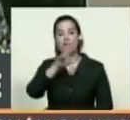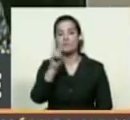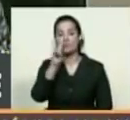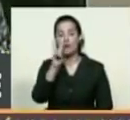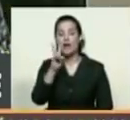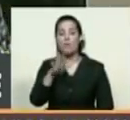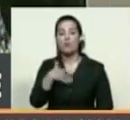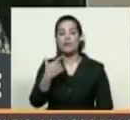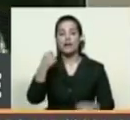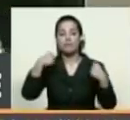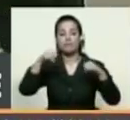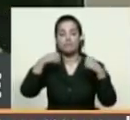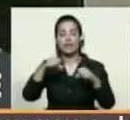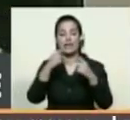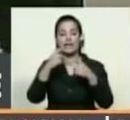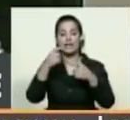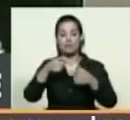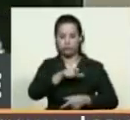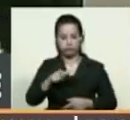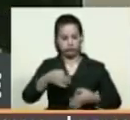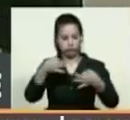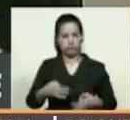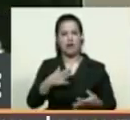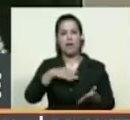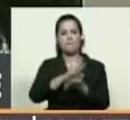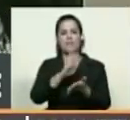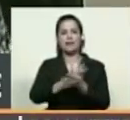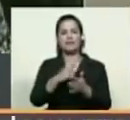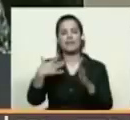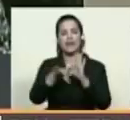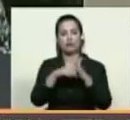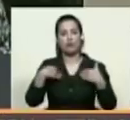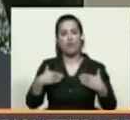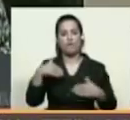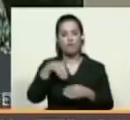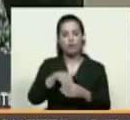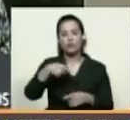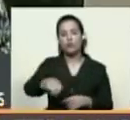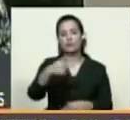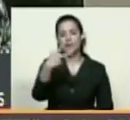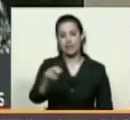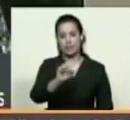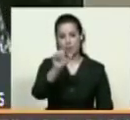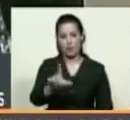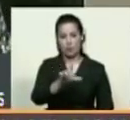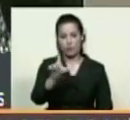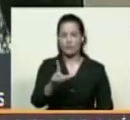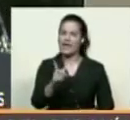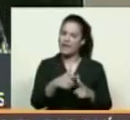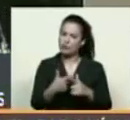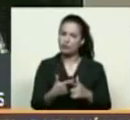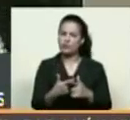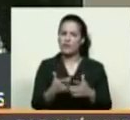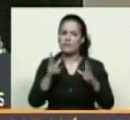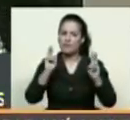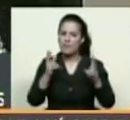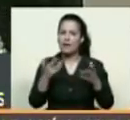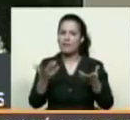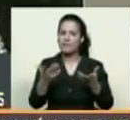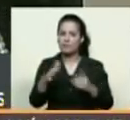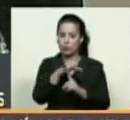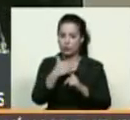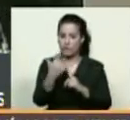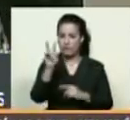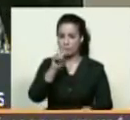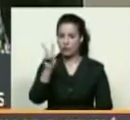ejerciera cívicamente y pacíficamente su derecho al voto el pasado 30 de julio. Así que este fenómeno que ocurrió en